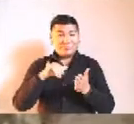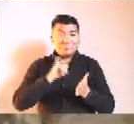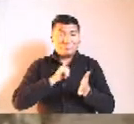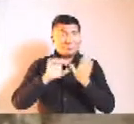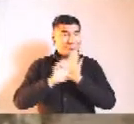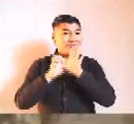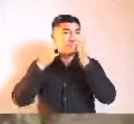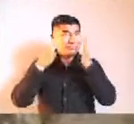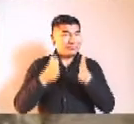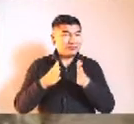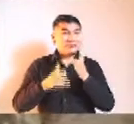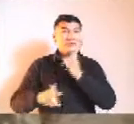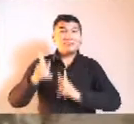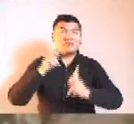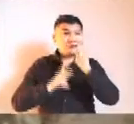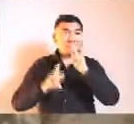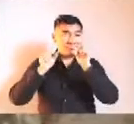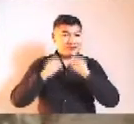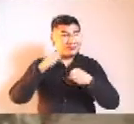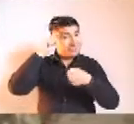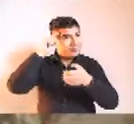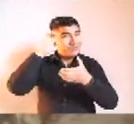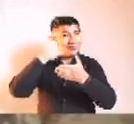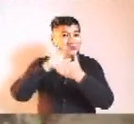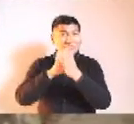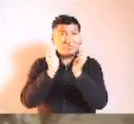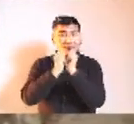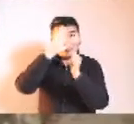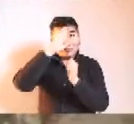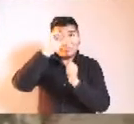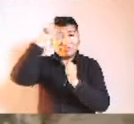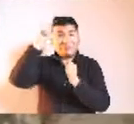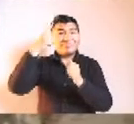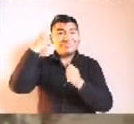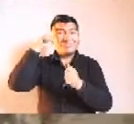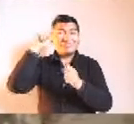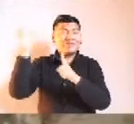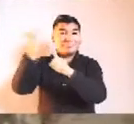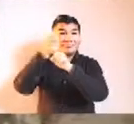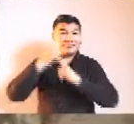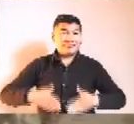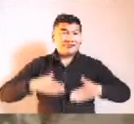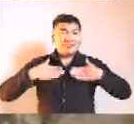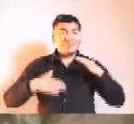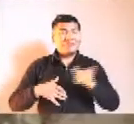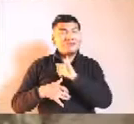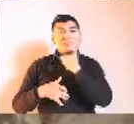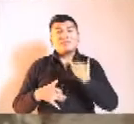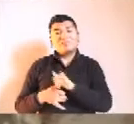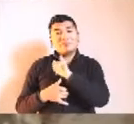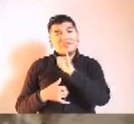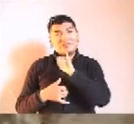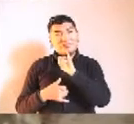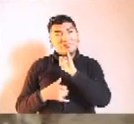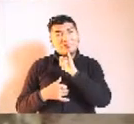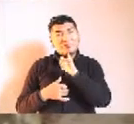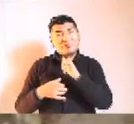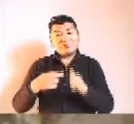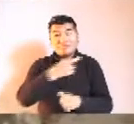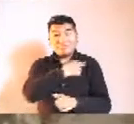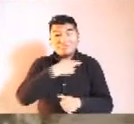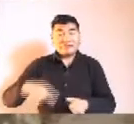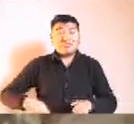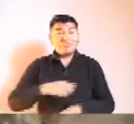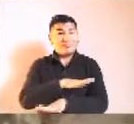de los que van a creer en Él para alcanzar la vida eterna. Al Rey